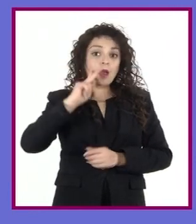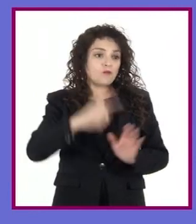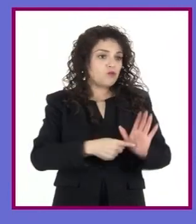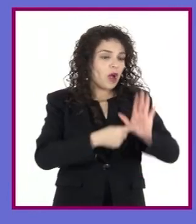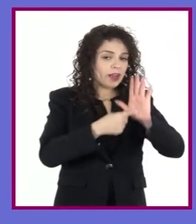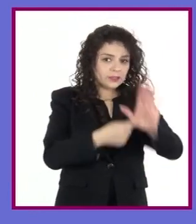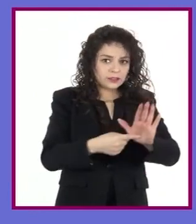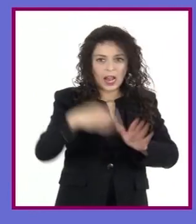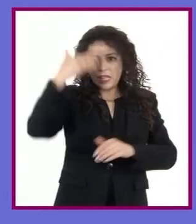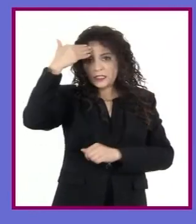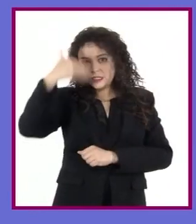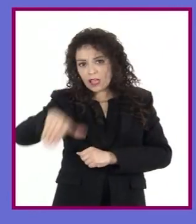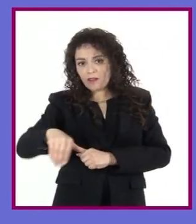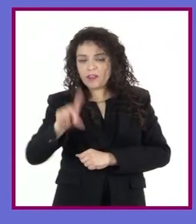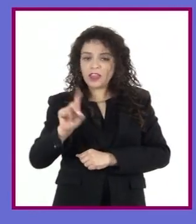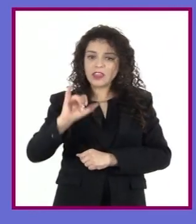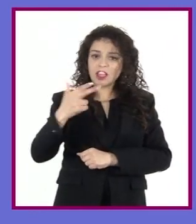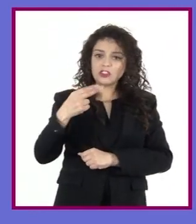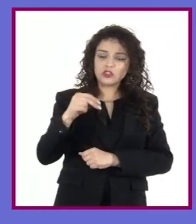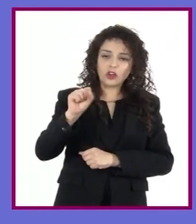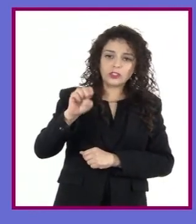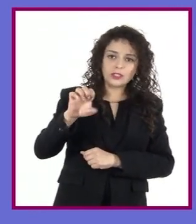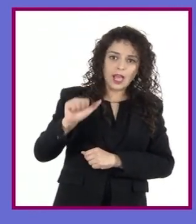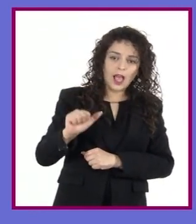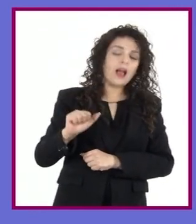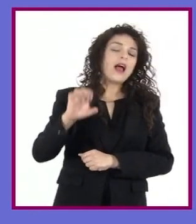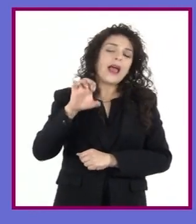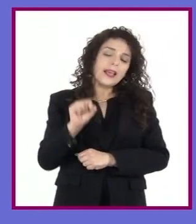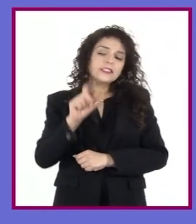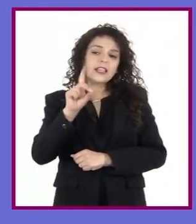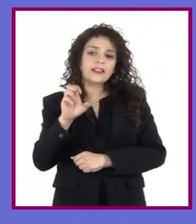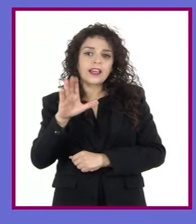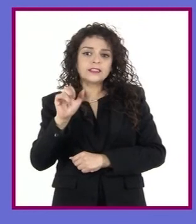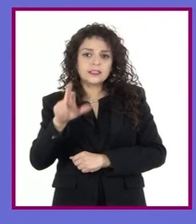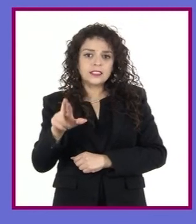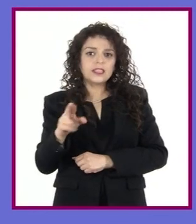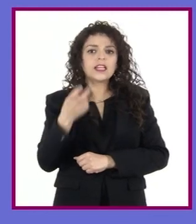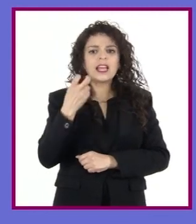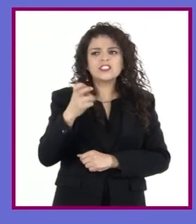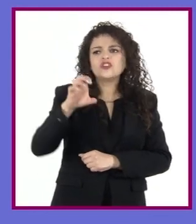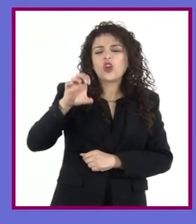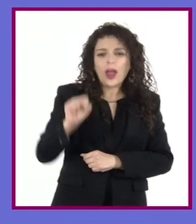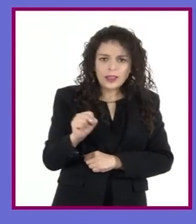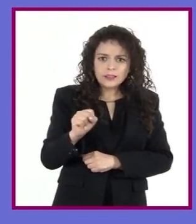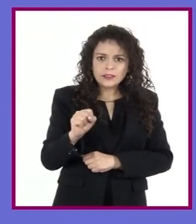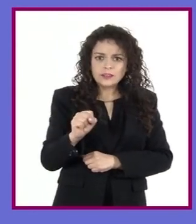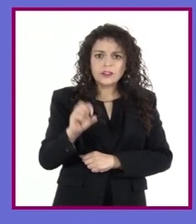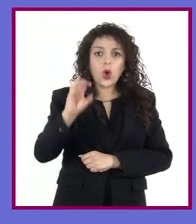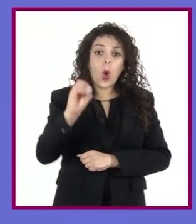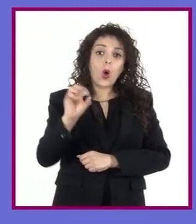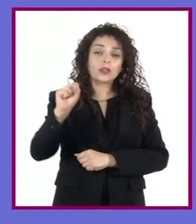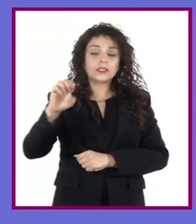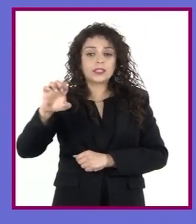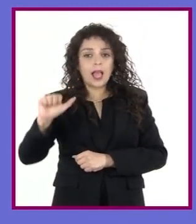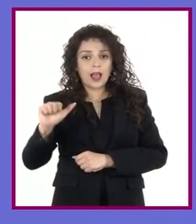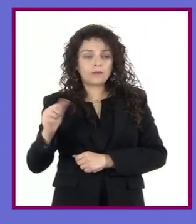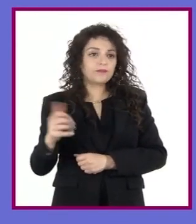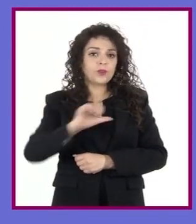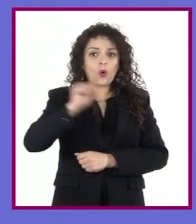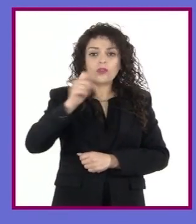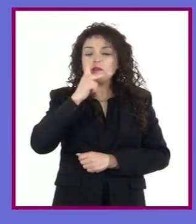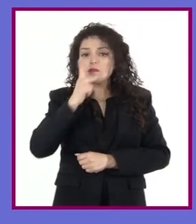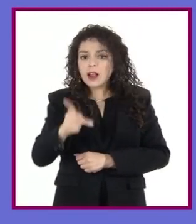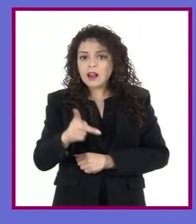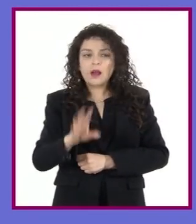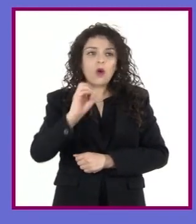saber, dicho sea, es decir, esto es, o sea, en otras palabras, dicho